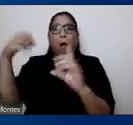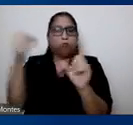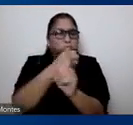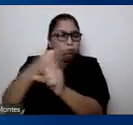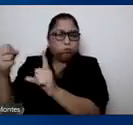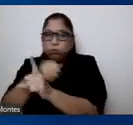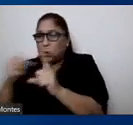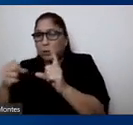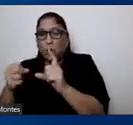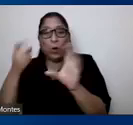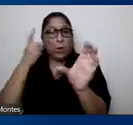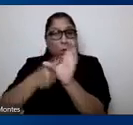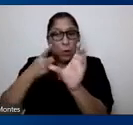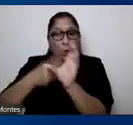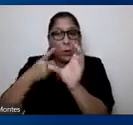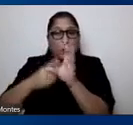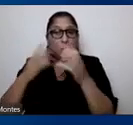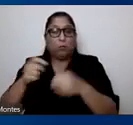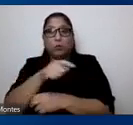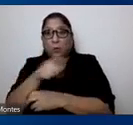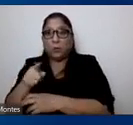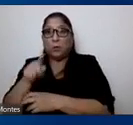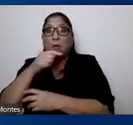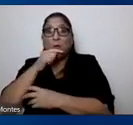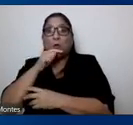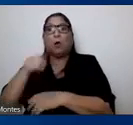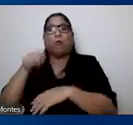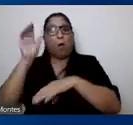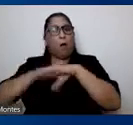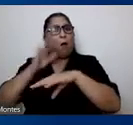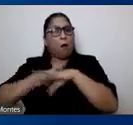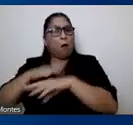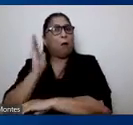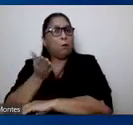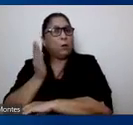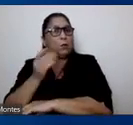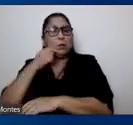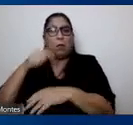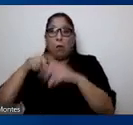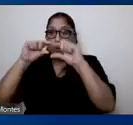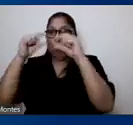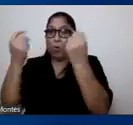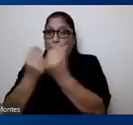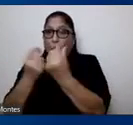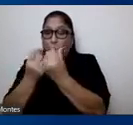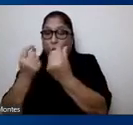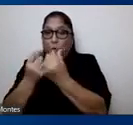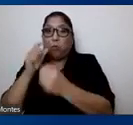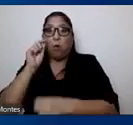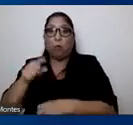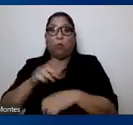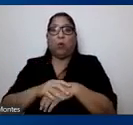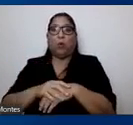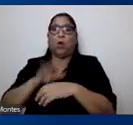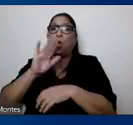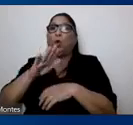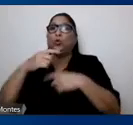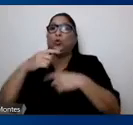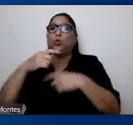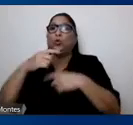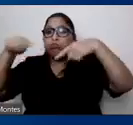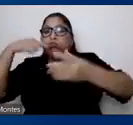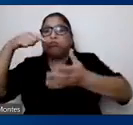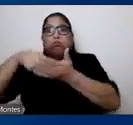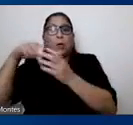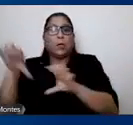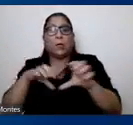terroristas. Muchas veces ella fue amenazada, amedrentada por los grupos subversivos por la campaña que ella